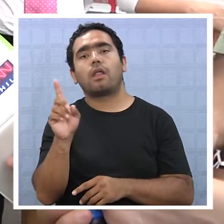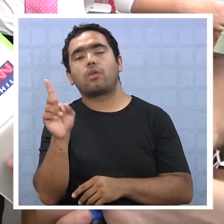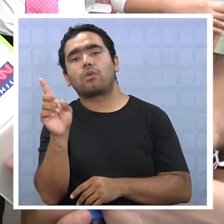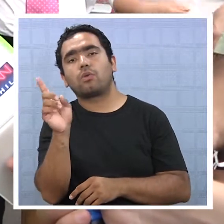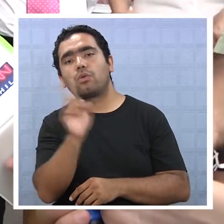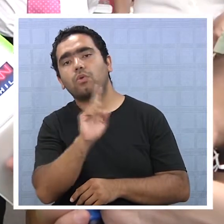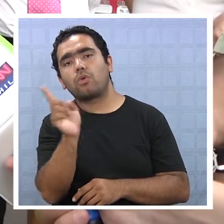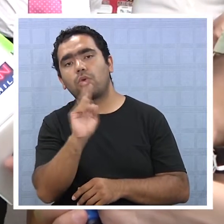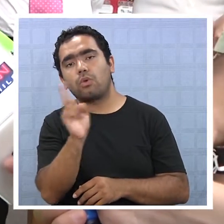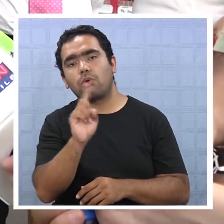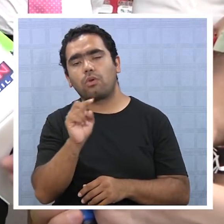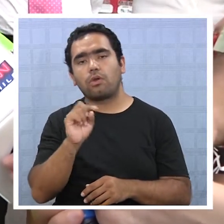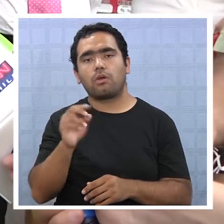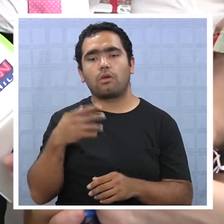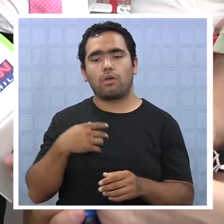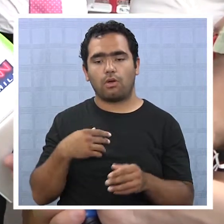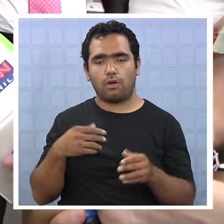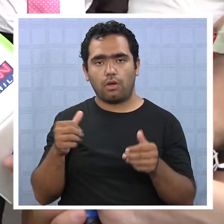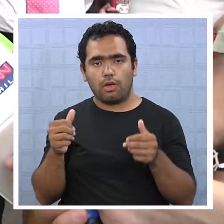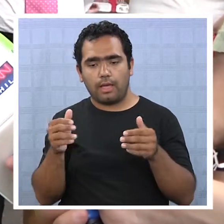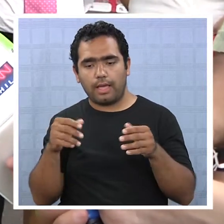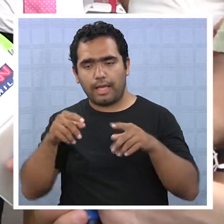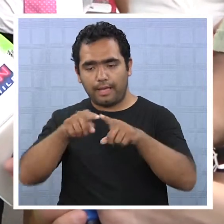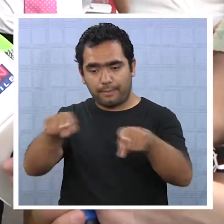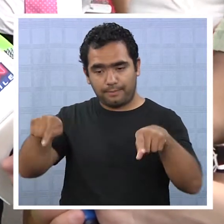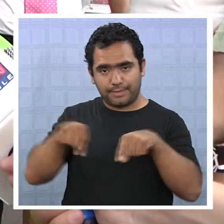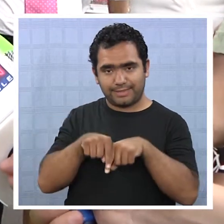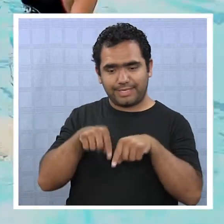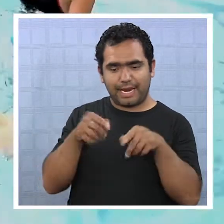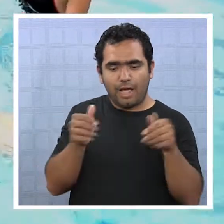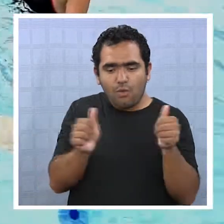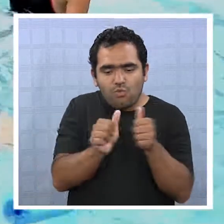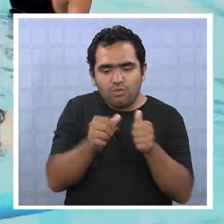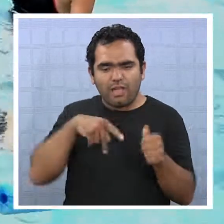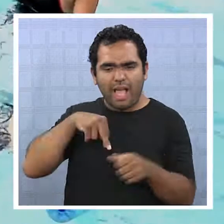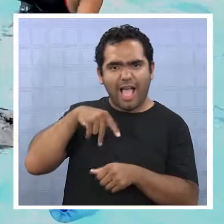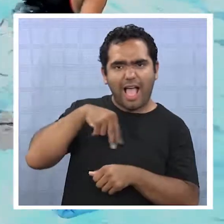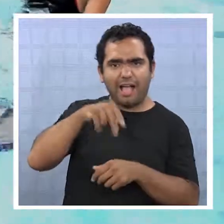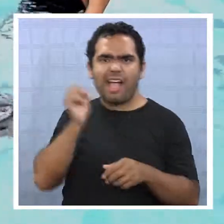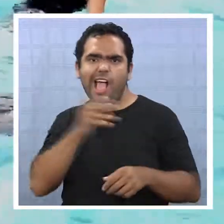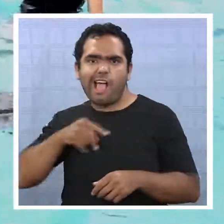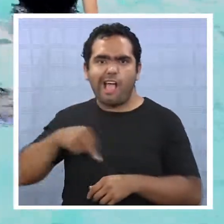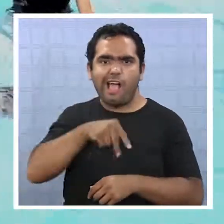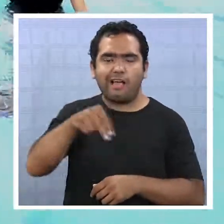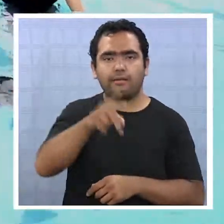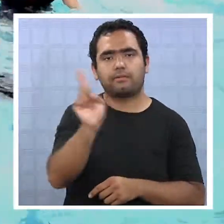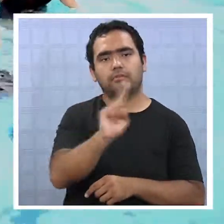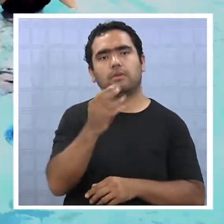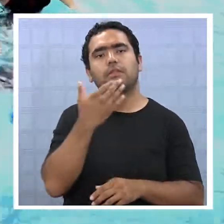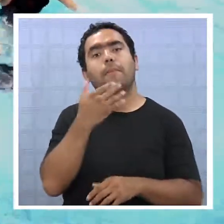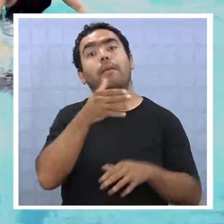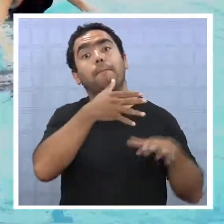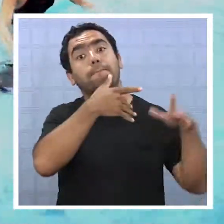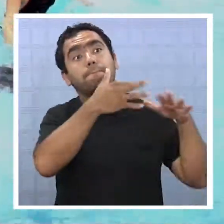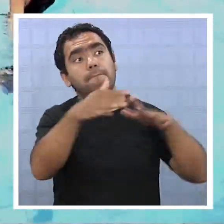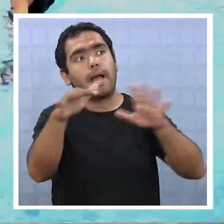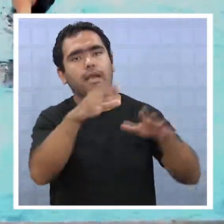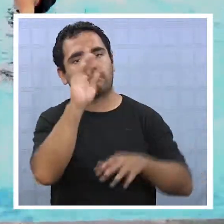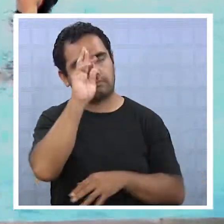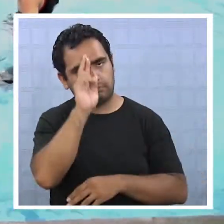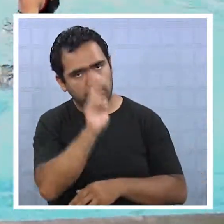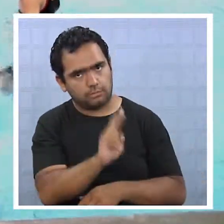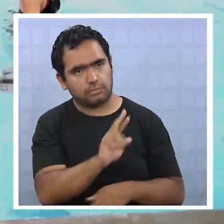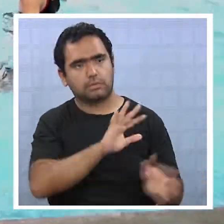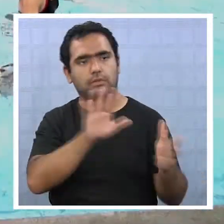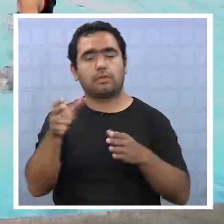la orilla de la piscina, y también que tenga respeto un poco al mar también. Las